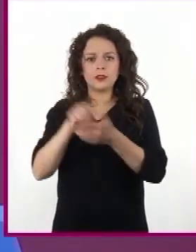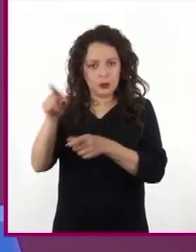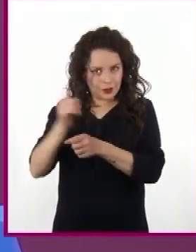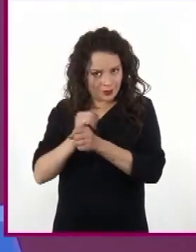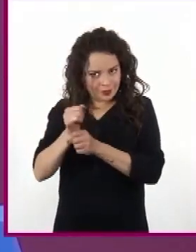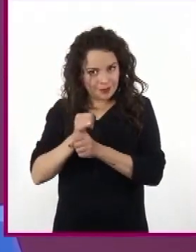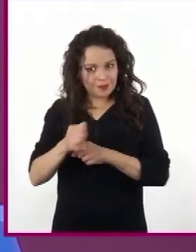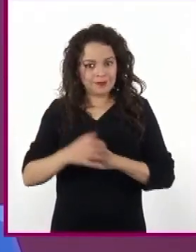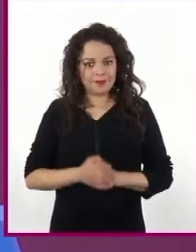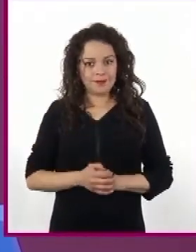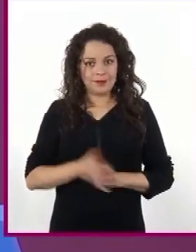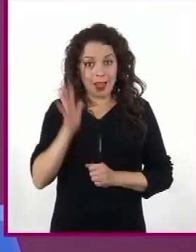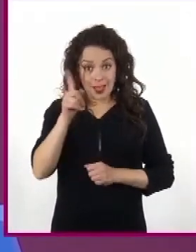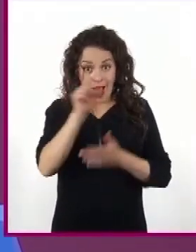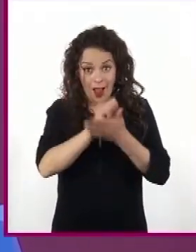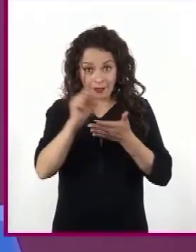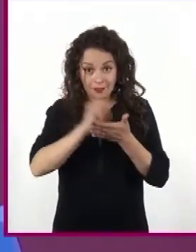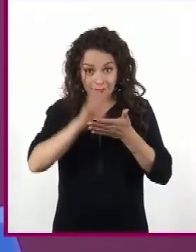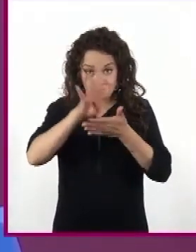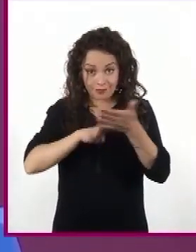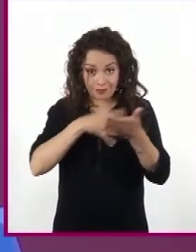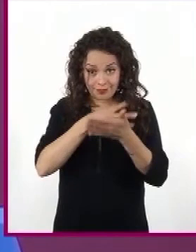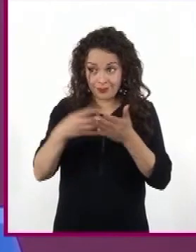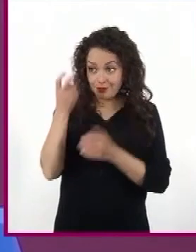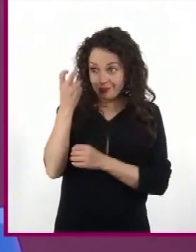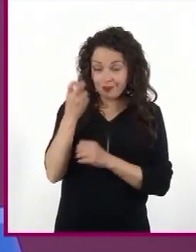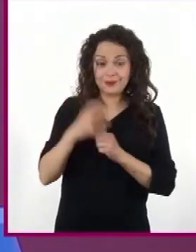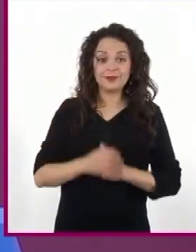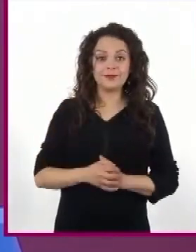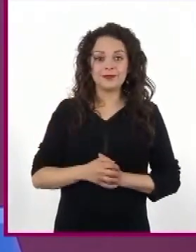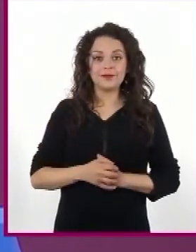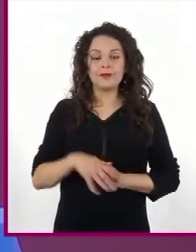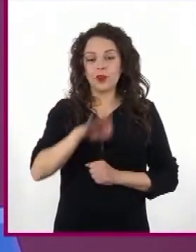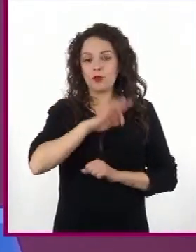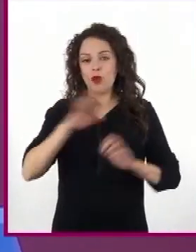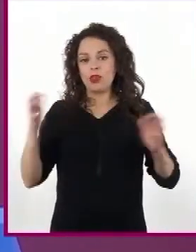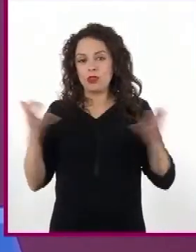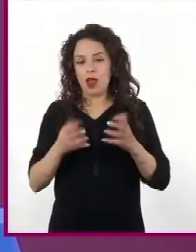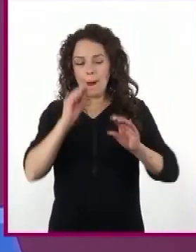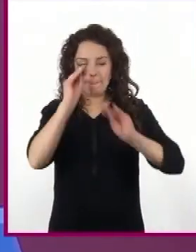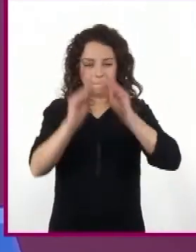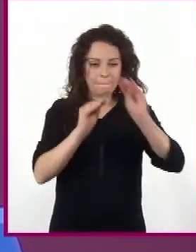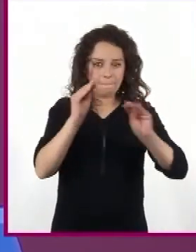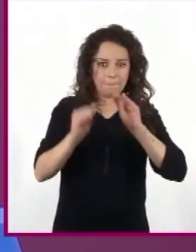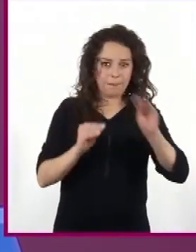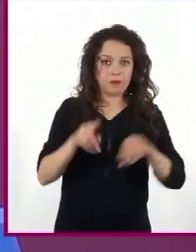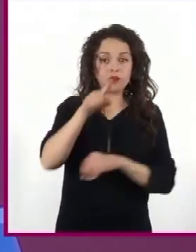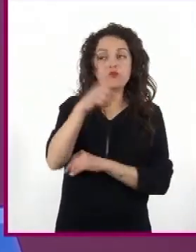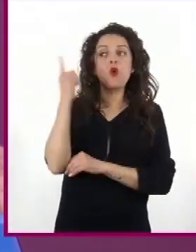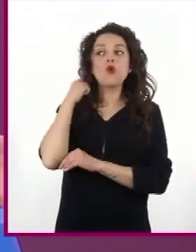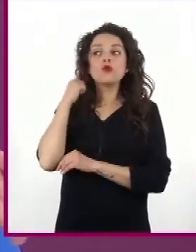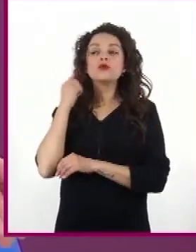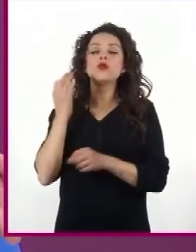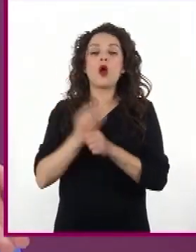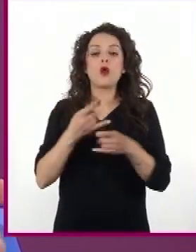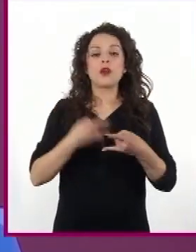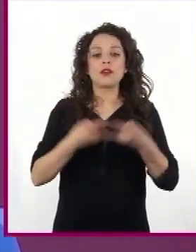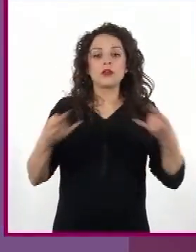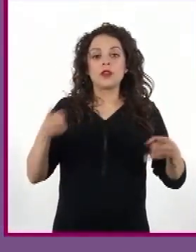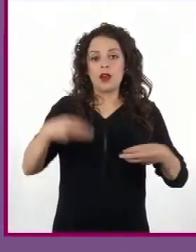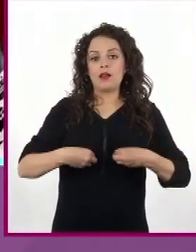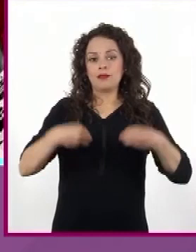¿Ya han tomado nota de este cuadro? Y para que puedan realizar el llenado del cuadro, escuchen la biografía de Remedios